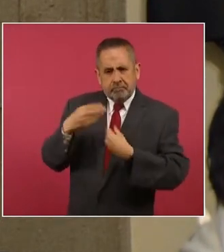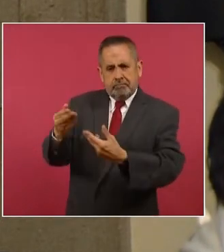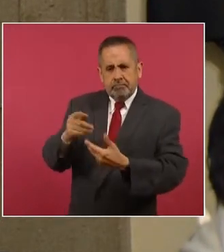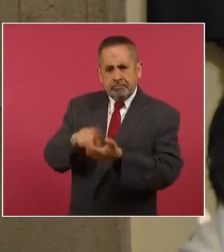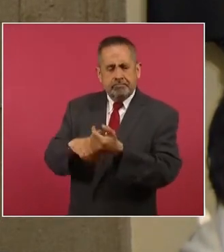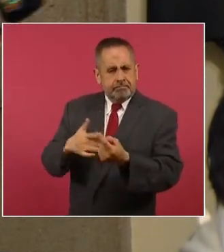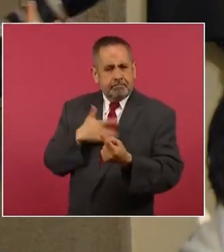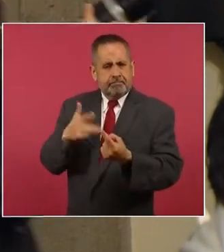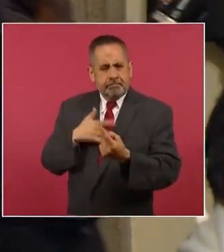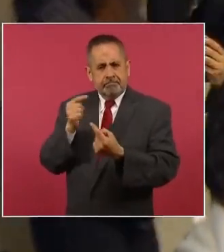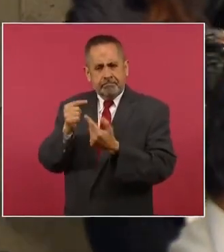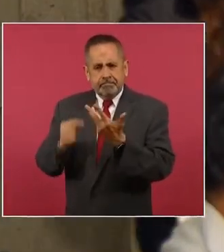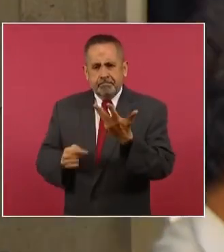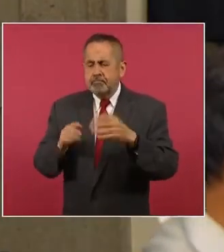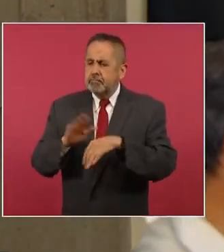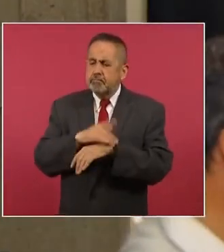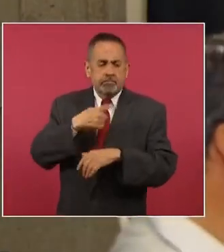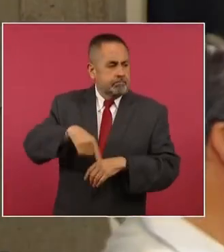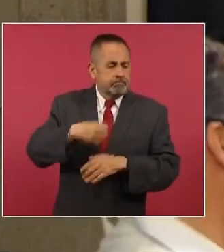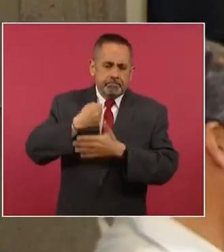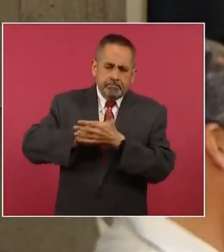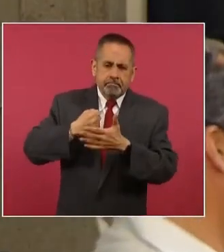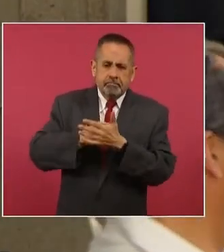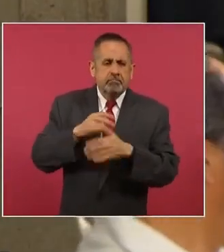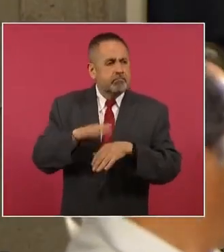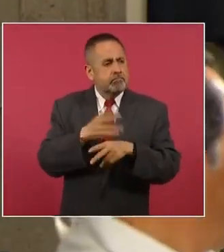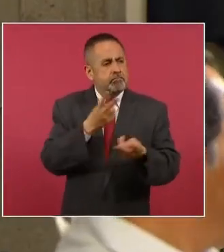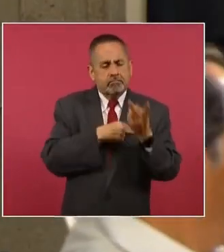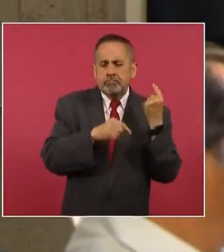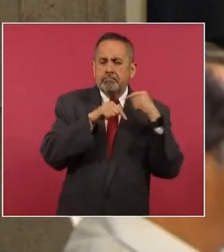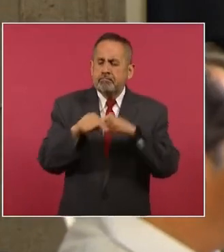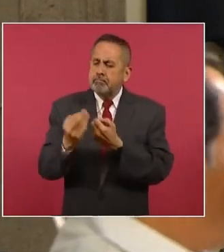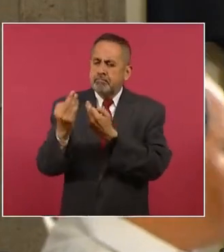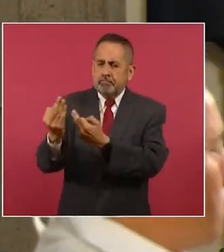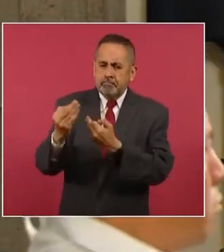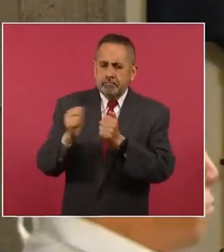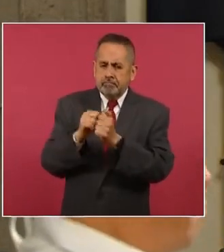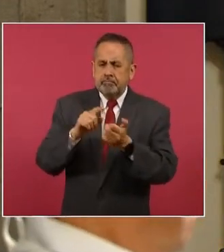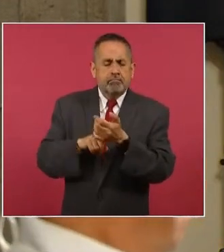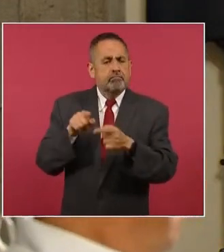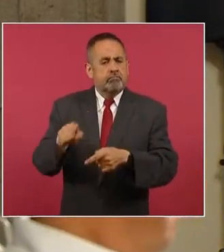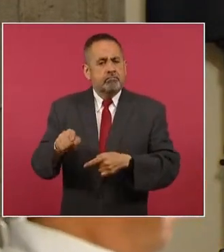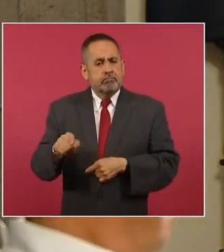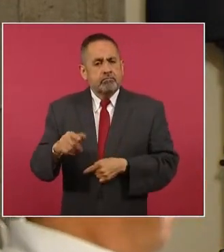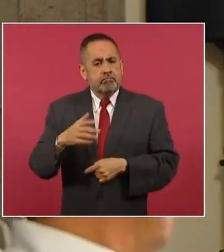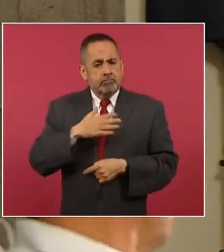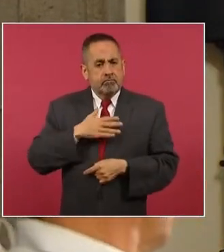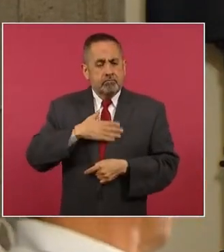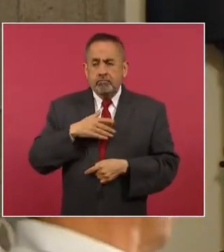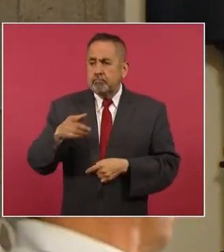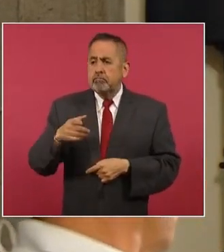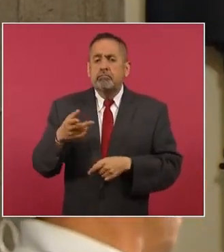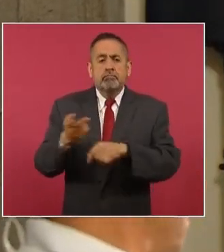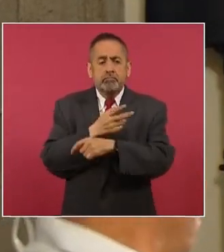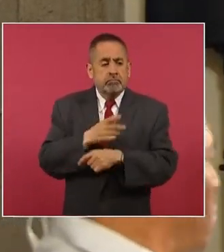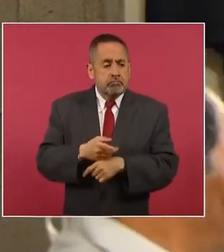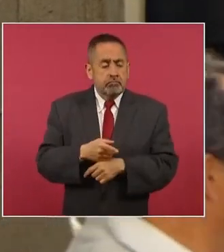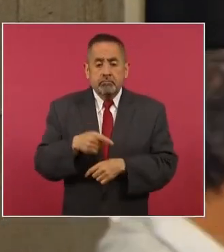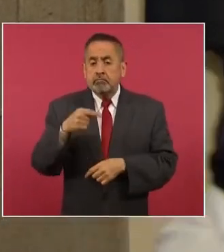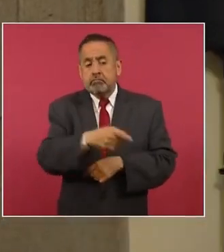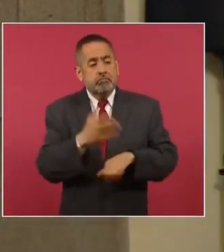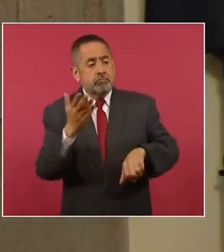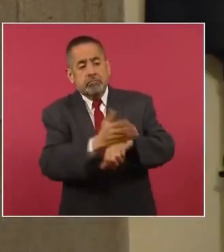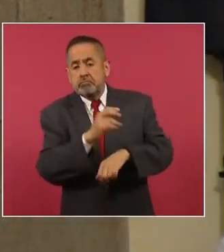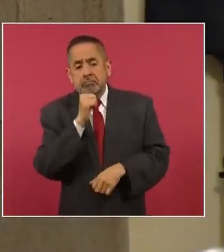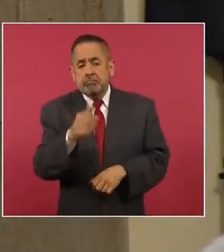sentir. O sea, ¿por qué la lucha de venir a decirle que nuestros casos están en la impunidad? O sea, ya sabemos